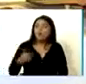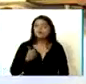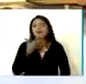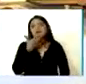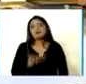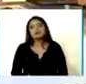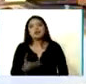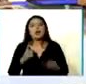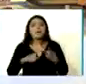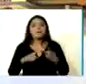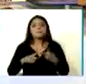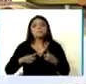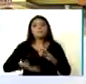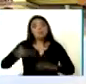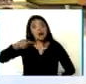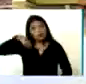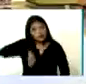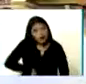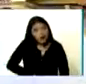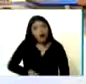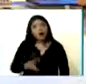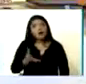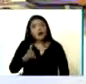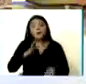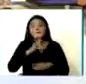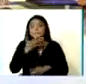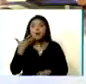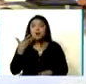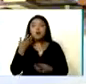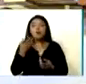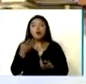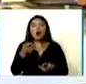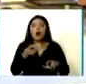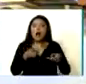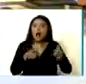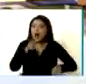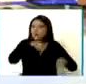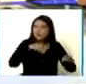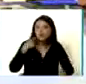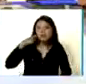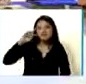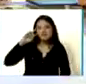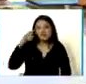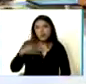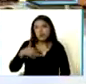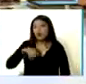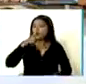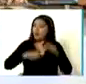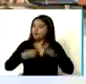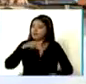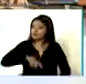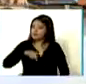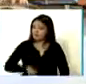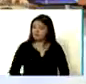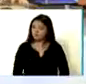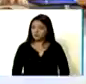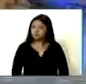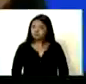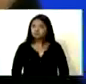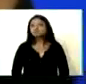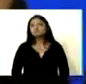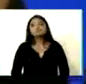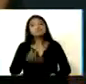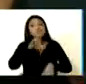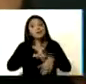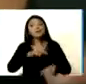el incremento del salario para, bueno, para aumentar precios a sectores que necesitamos. Mira, médico peruano